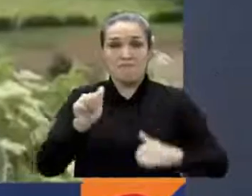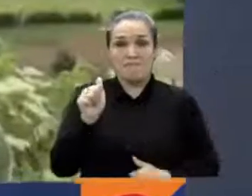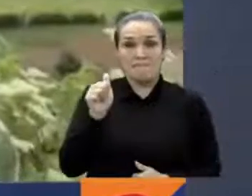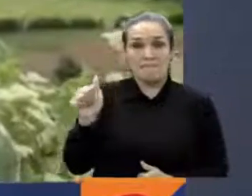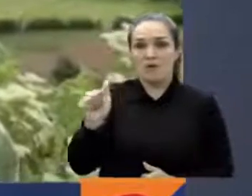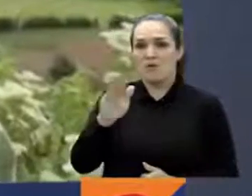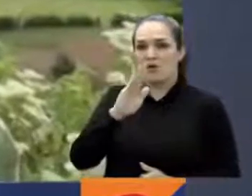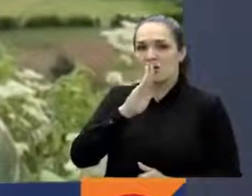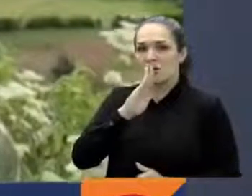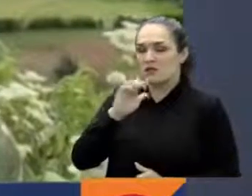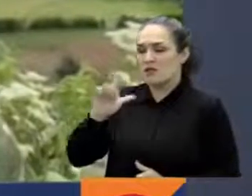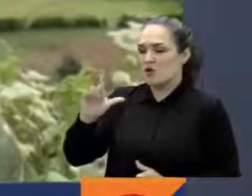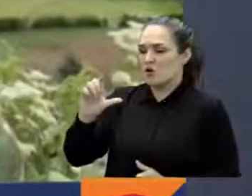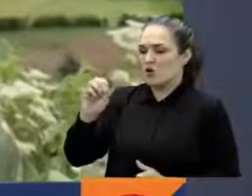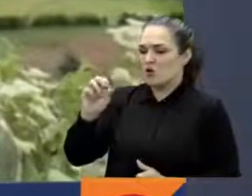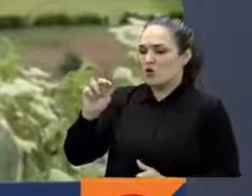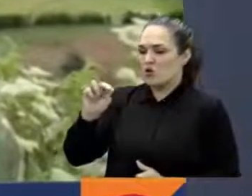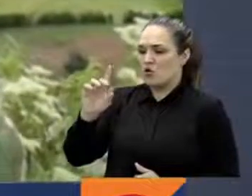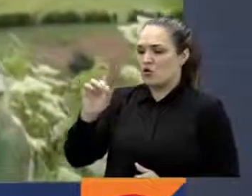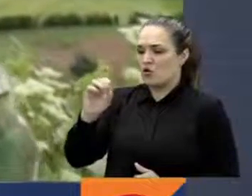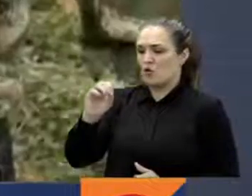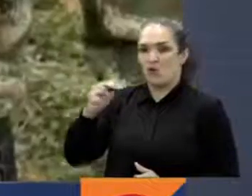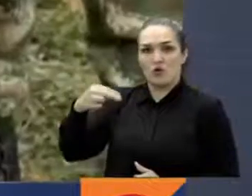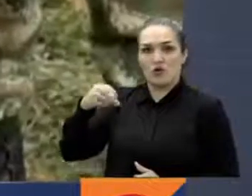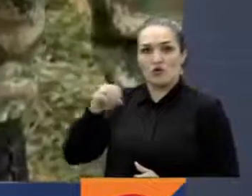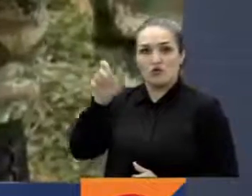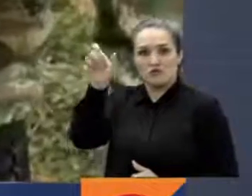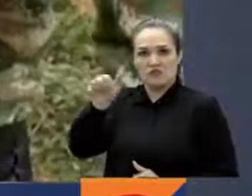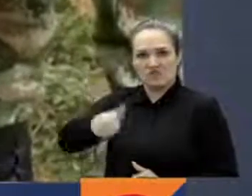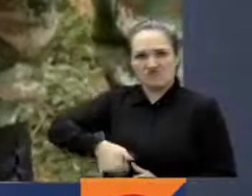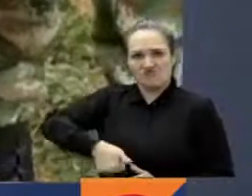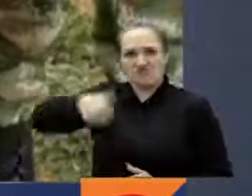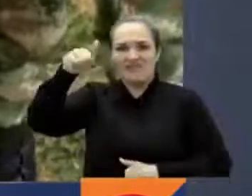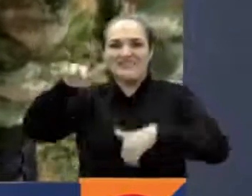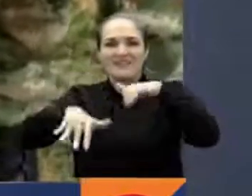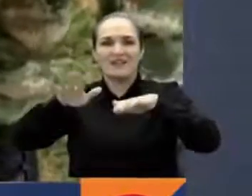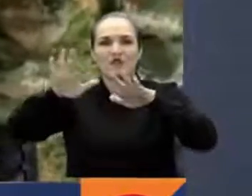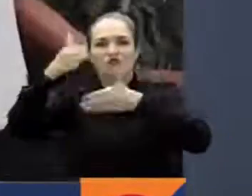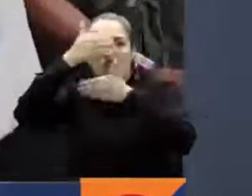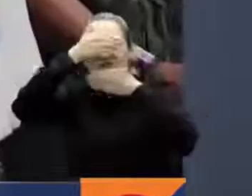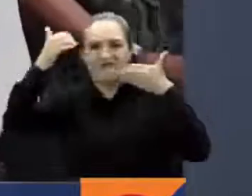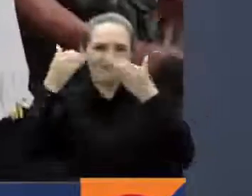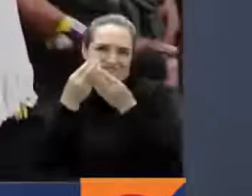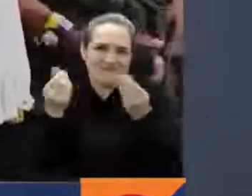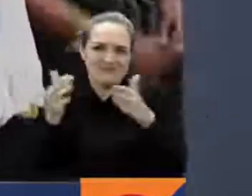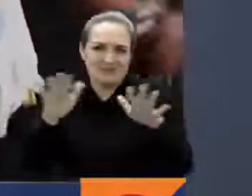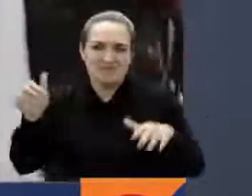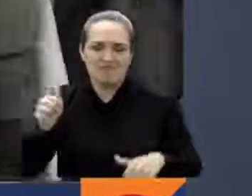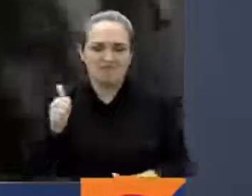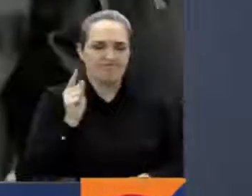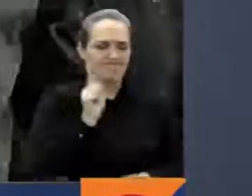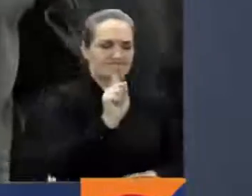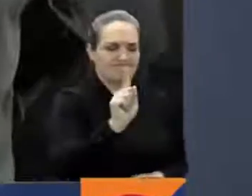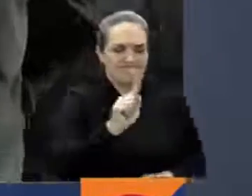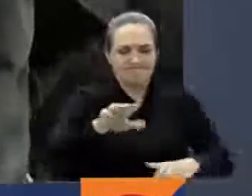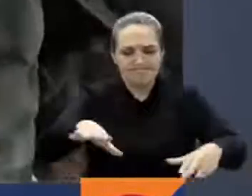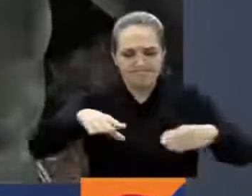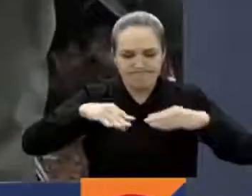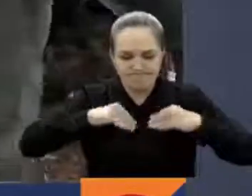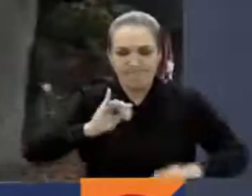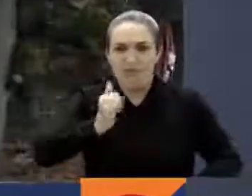Londoño quien, a nombre propio y también de este secretariado de las extintas FARC, pues asume la responsabilidad por los crímenes